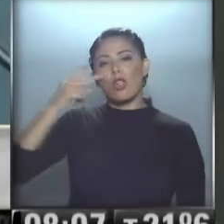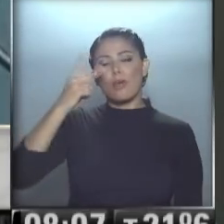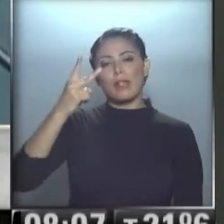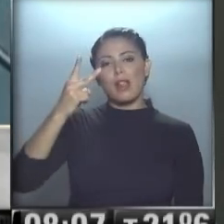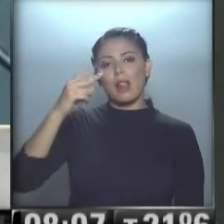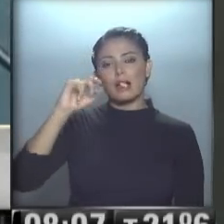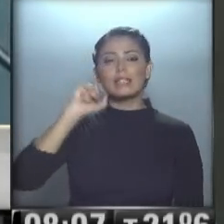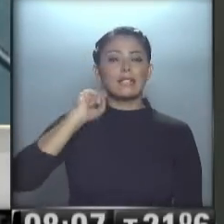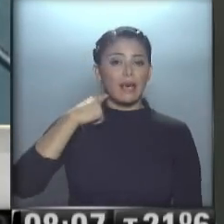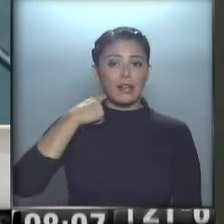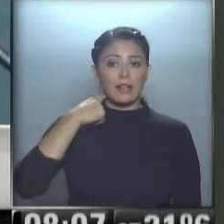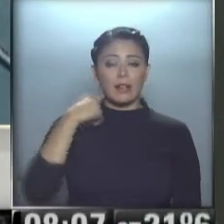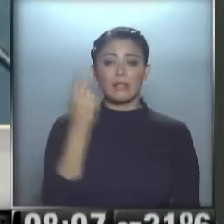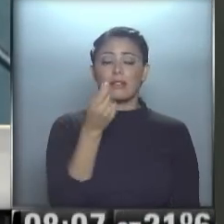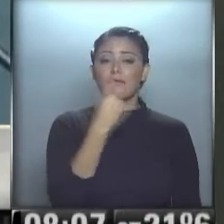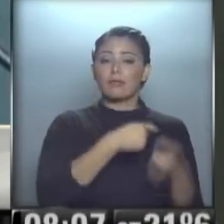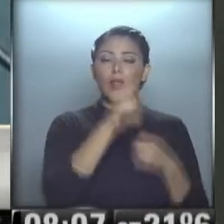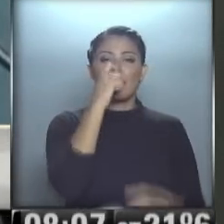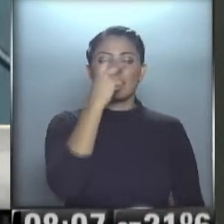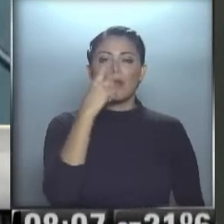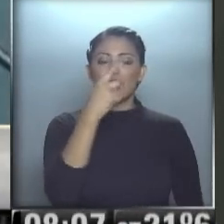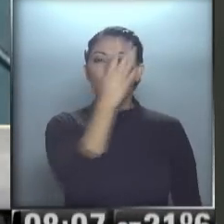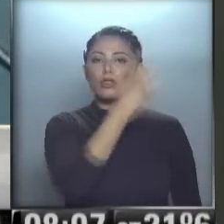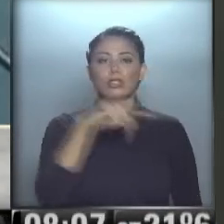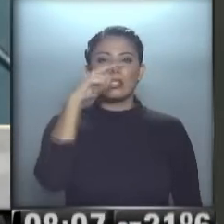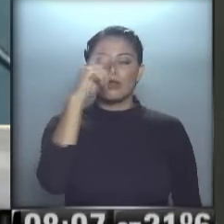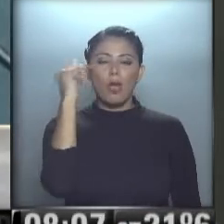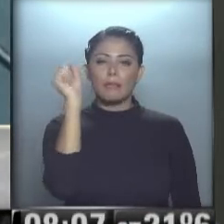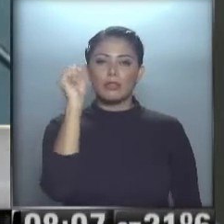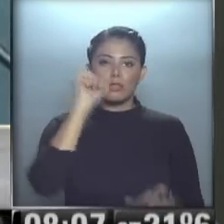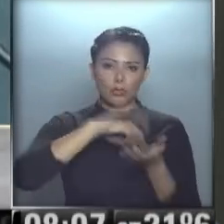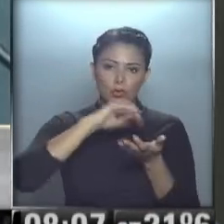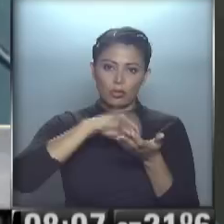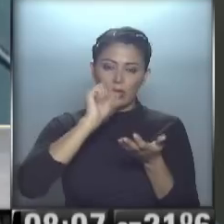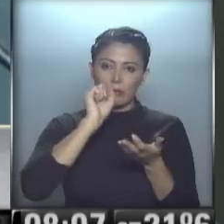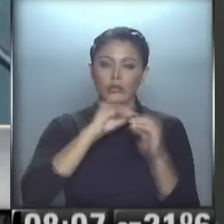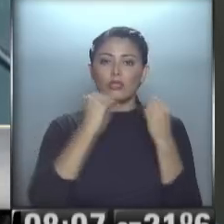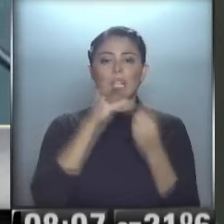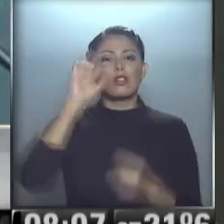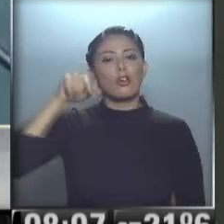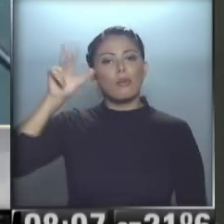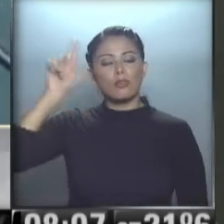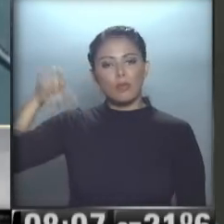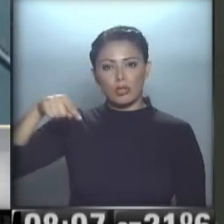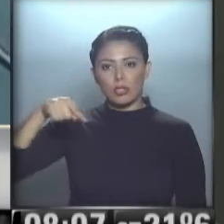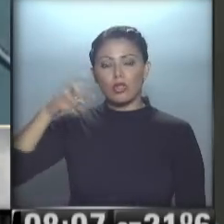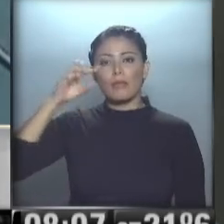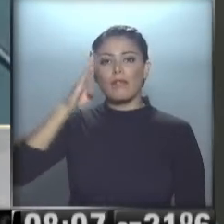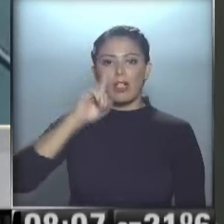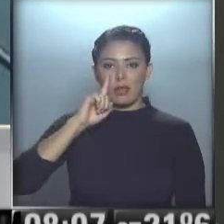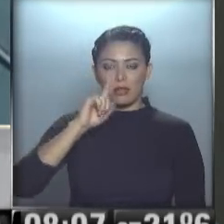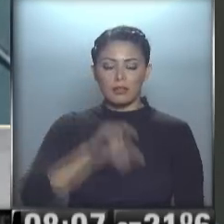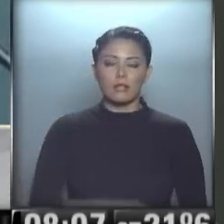2013 fue equivalente a 22479 millones de pesos que es equivalente al 0,8 del prod interno